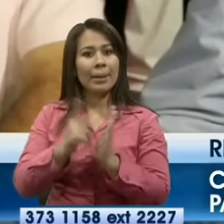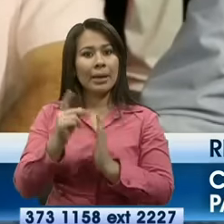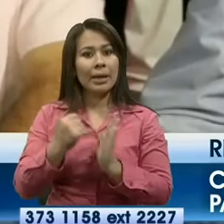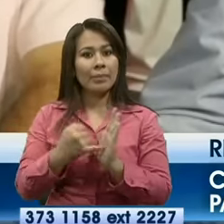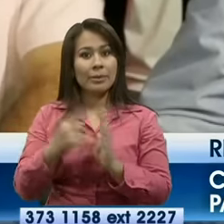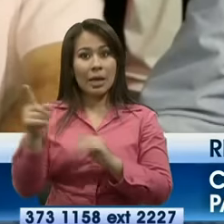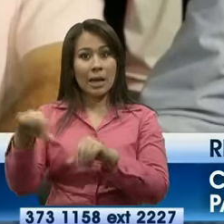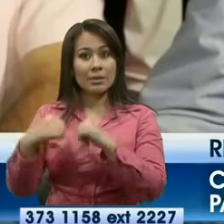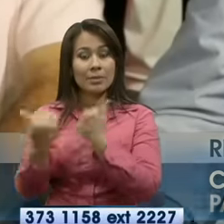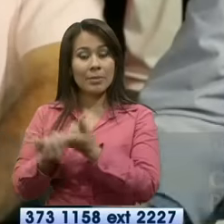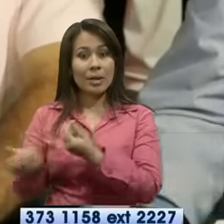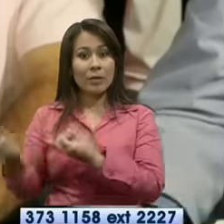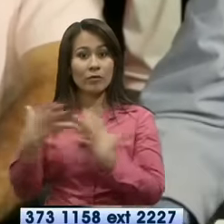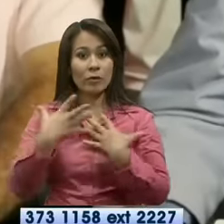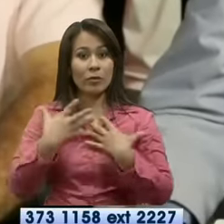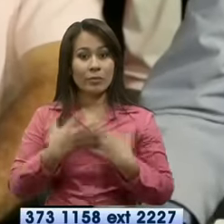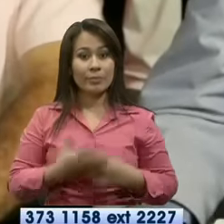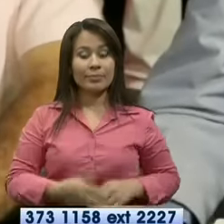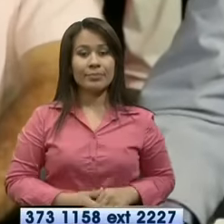reacciones.